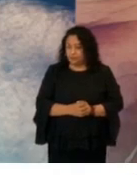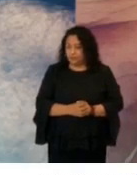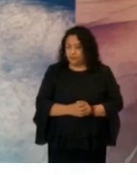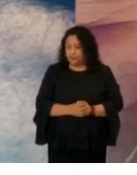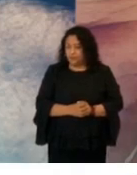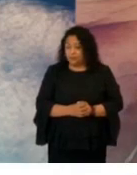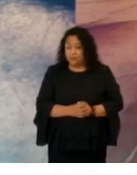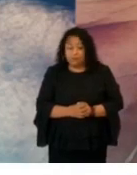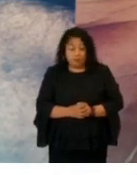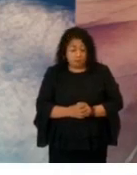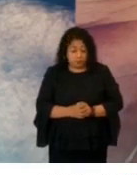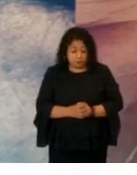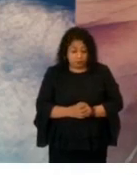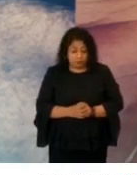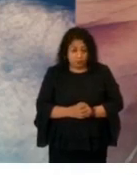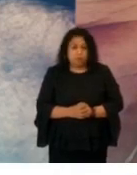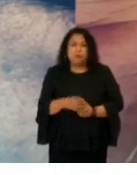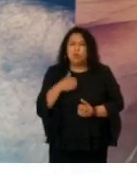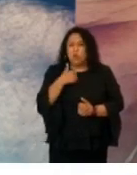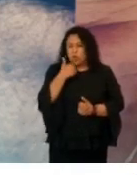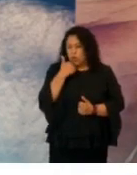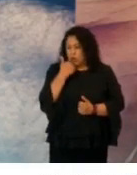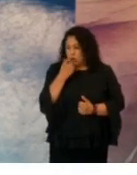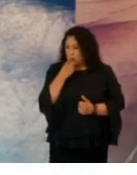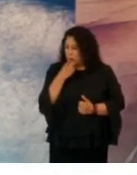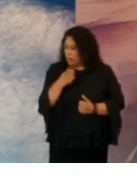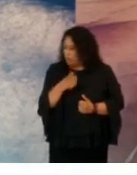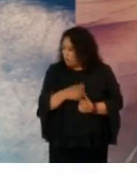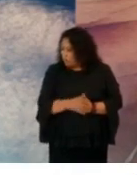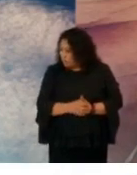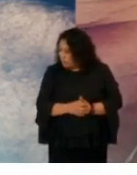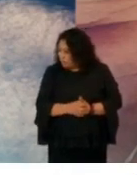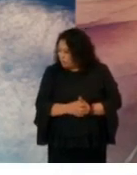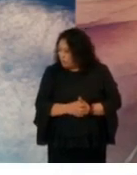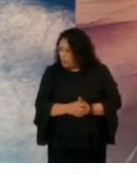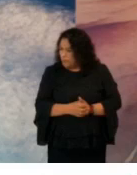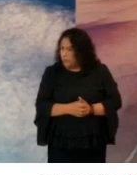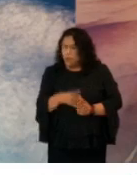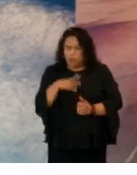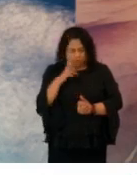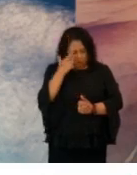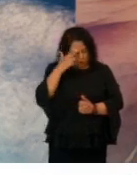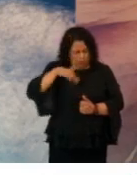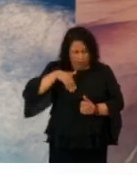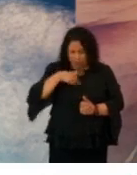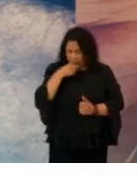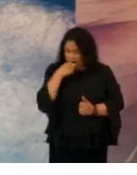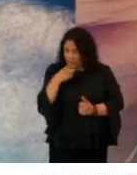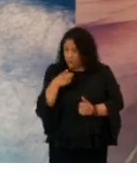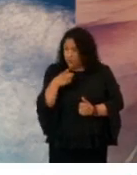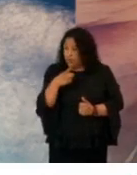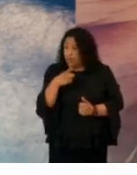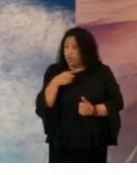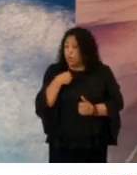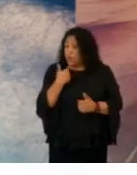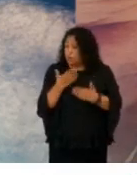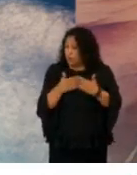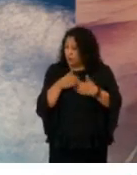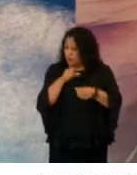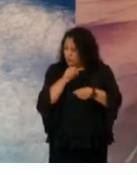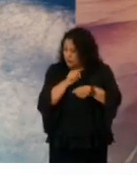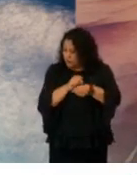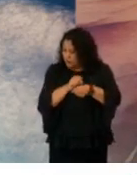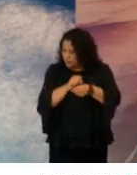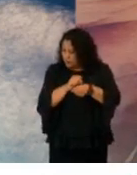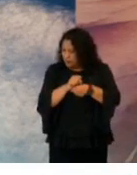El mensaje que les quiero dejar, no me acuerdo cuál fue la pensadora que lo dijo en su minuto, me tengo que acordar, que ahora tengo prueba la próxima semana y tengo a